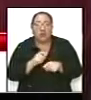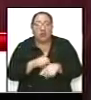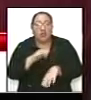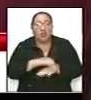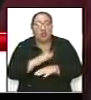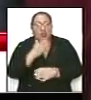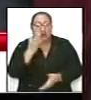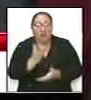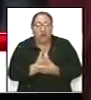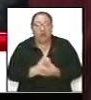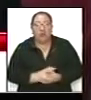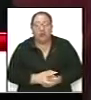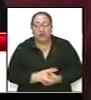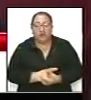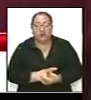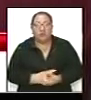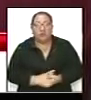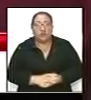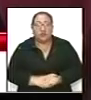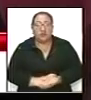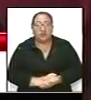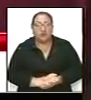sobre esta situación y